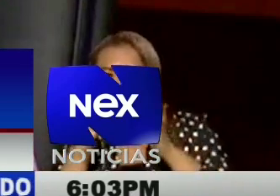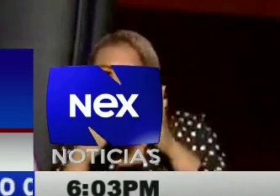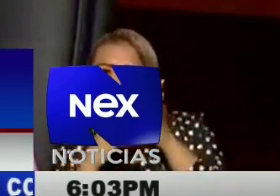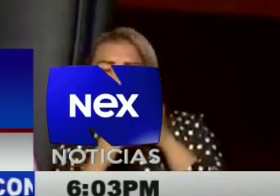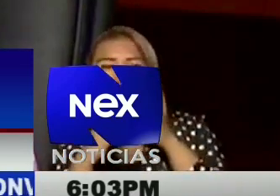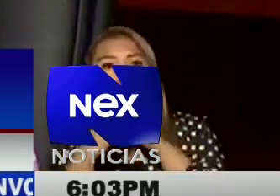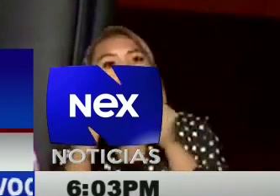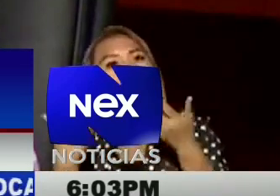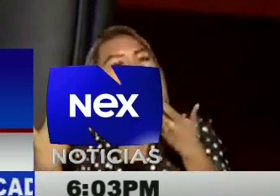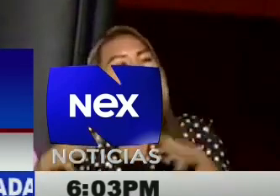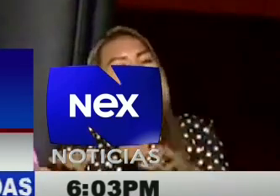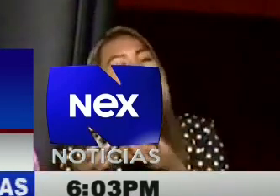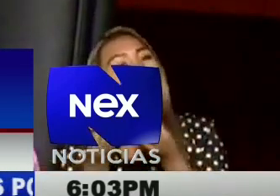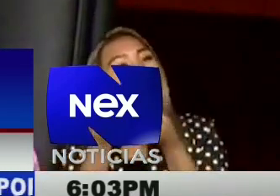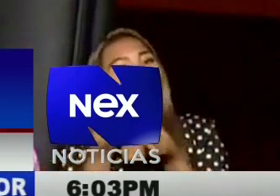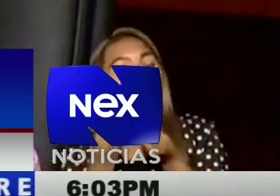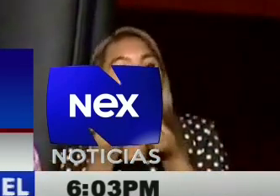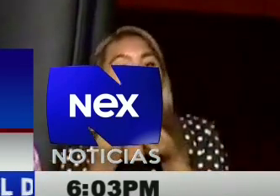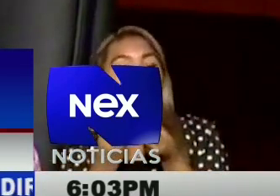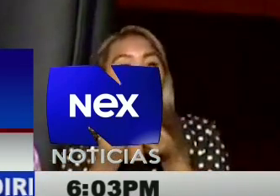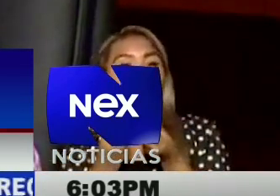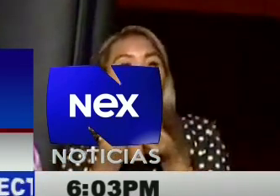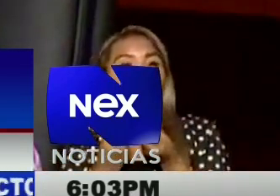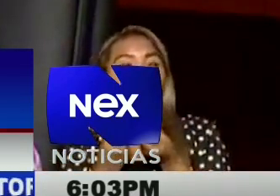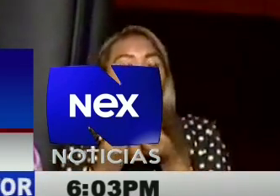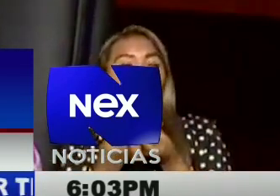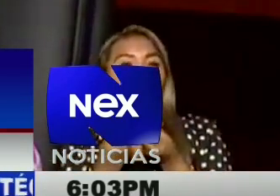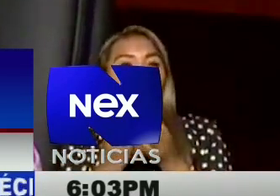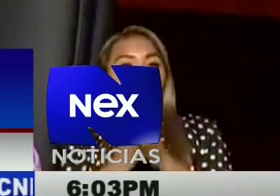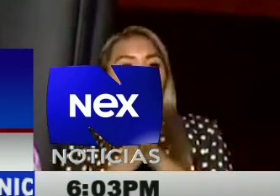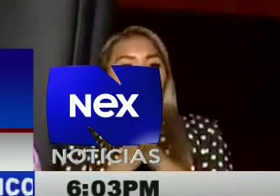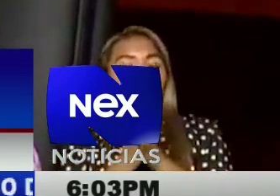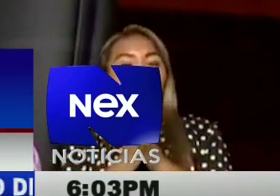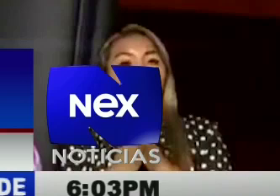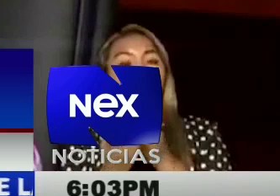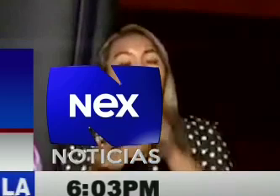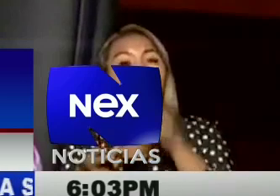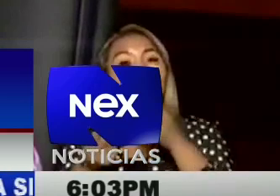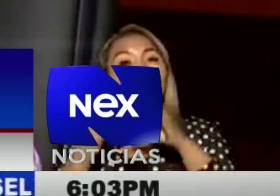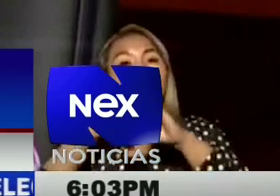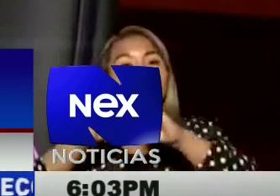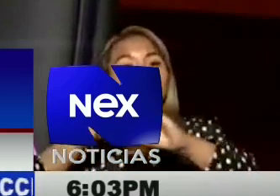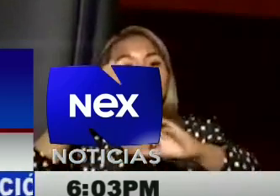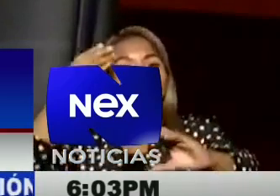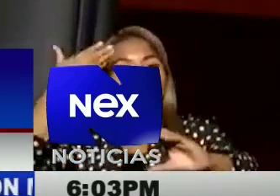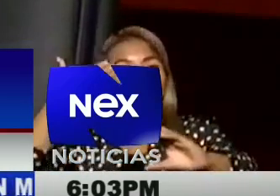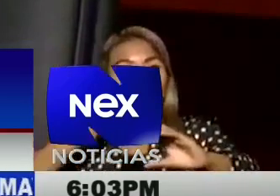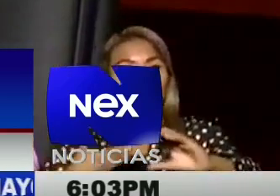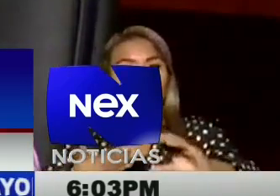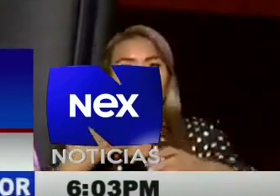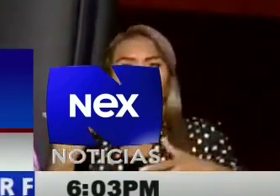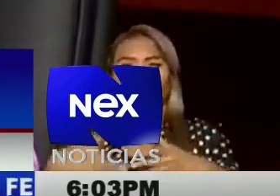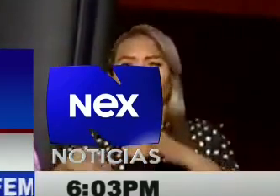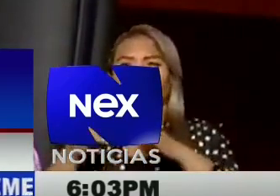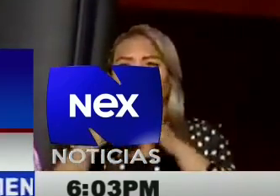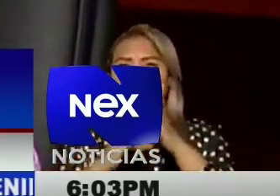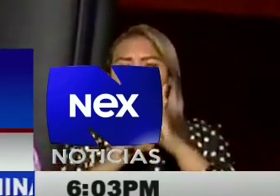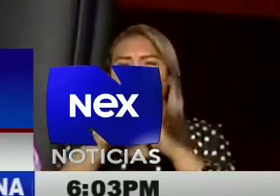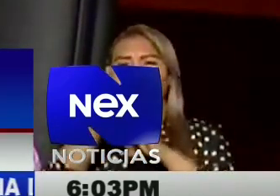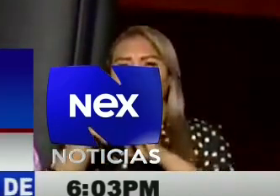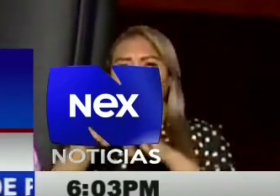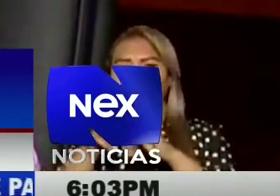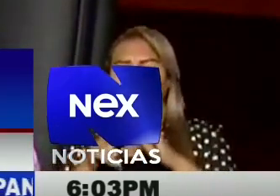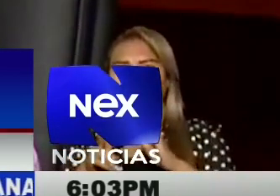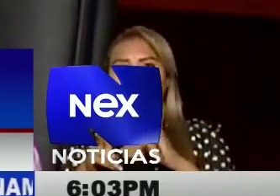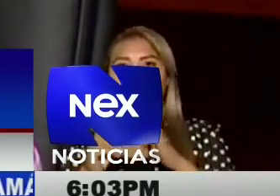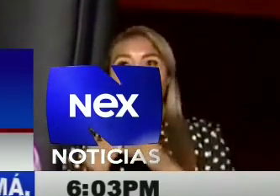$72 millones del pueblo panameño. El Metrobús llegó a tener 1.200 unidades y